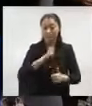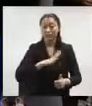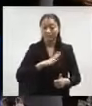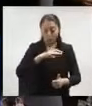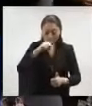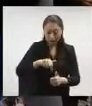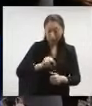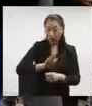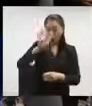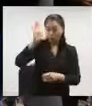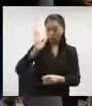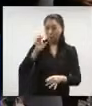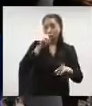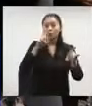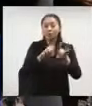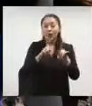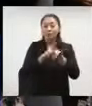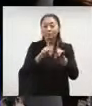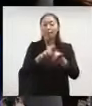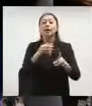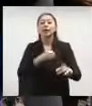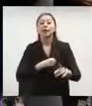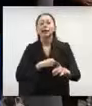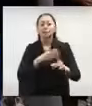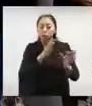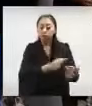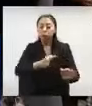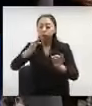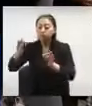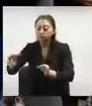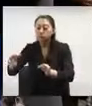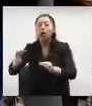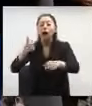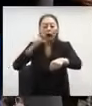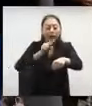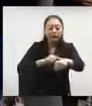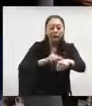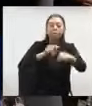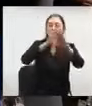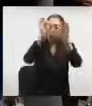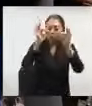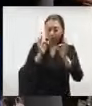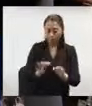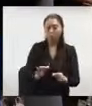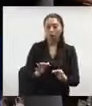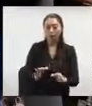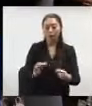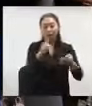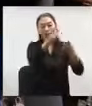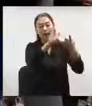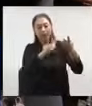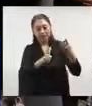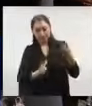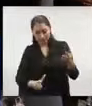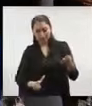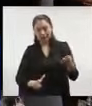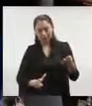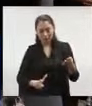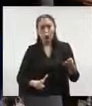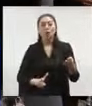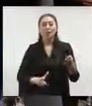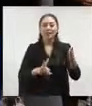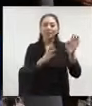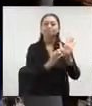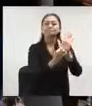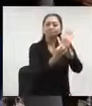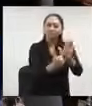digo, queremos entregar a tiempo y forma la nómina de candidatos a magistrados de